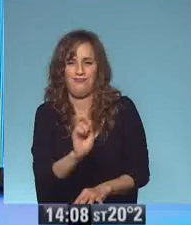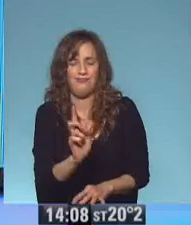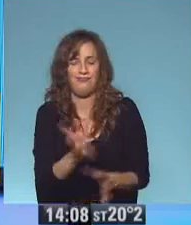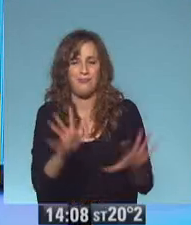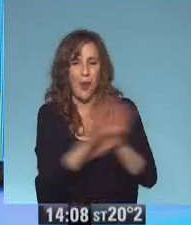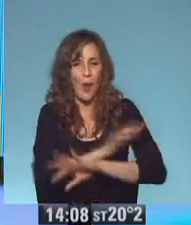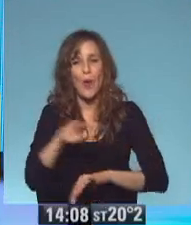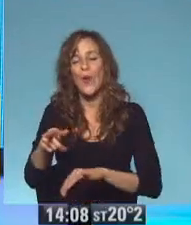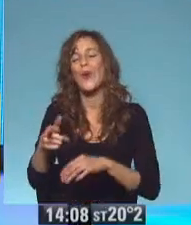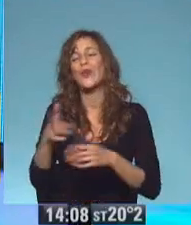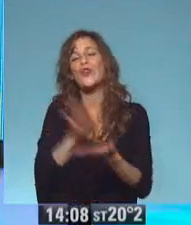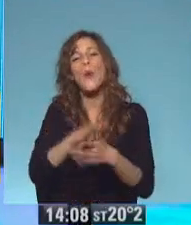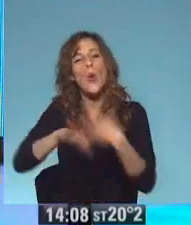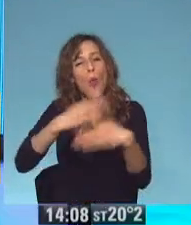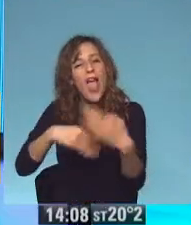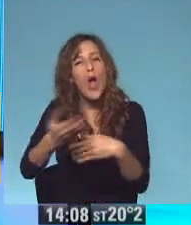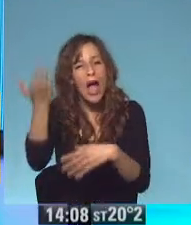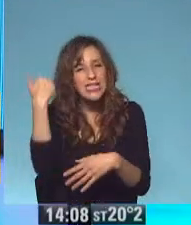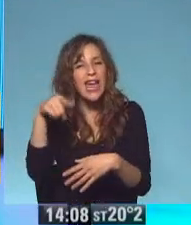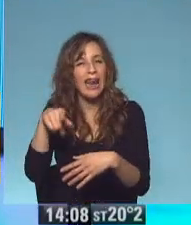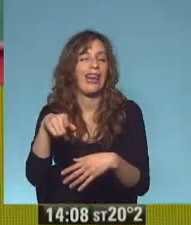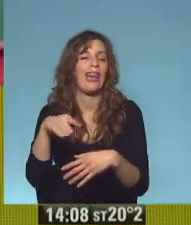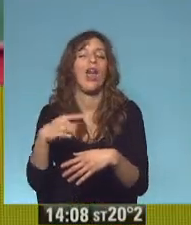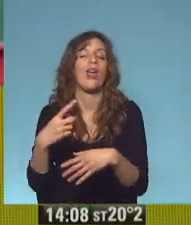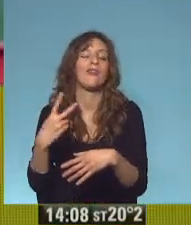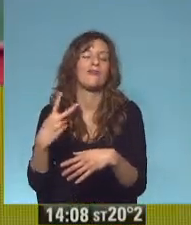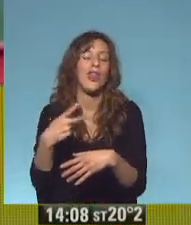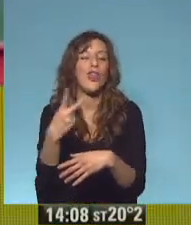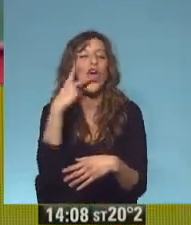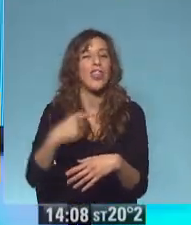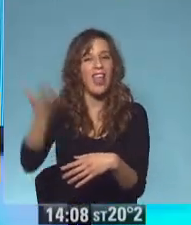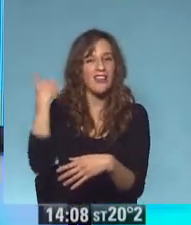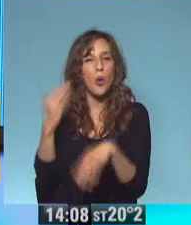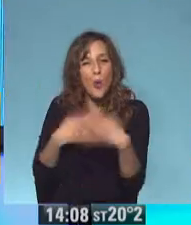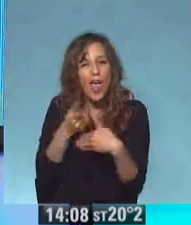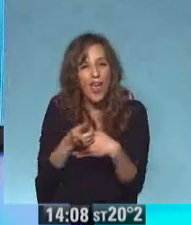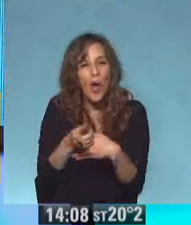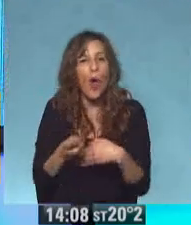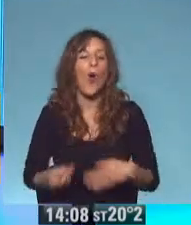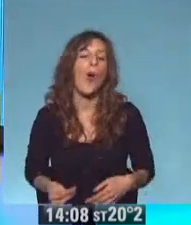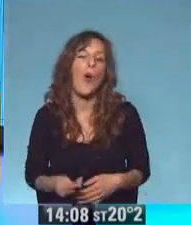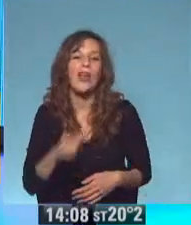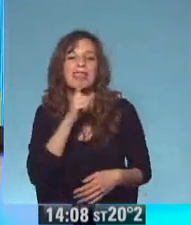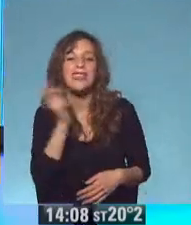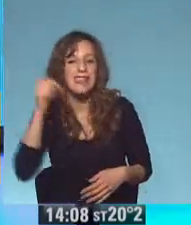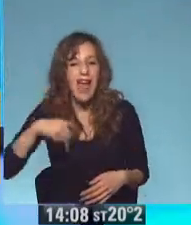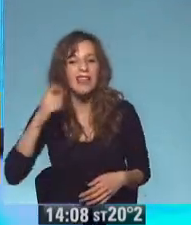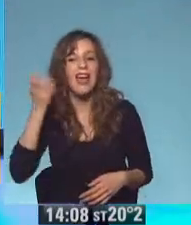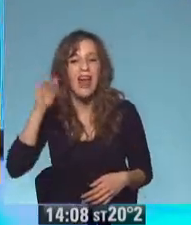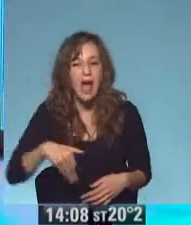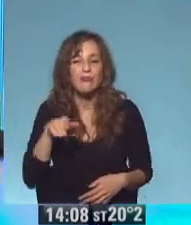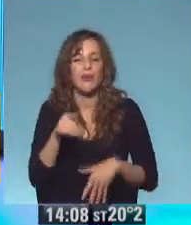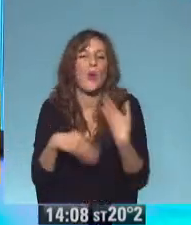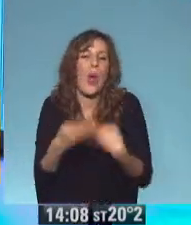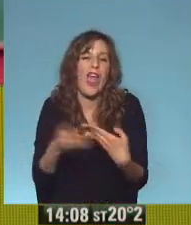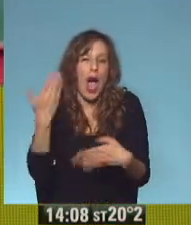Bien, pero es con N, ¿no? Tangram. Yo creo que más que un juego es un trabalengua, por favor. Sí, es verdad. Bien.